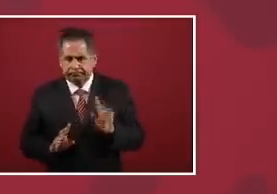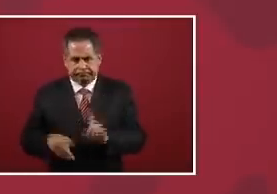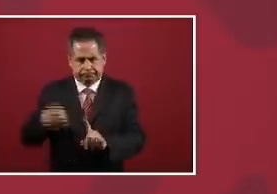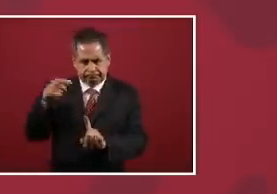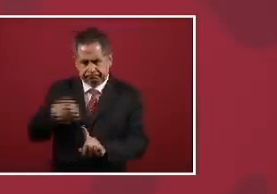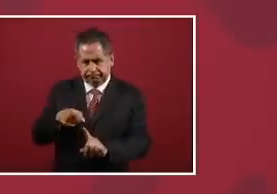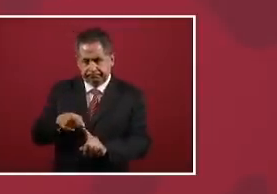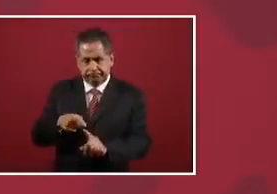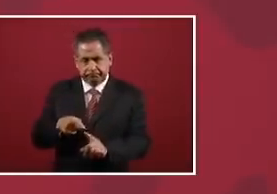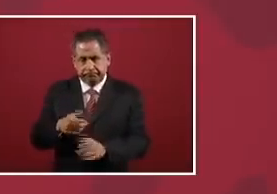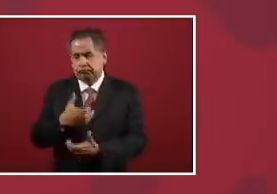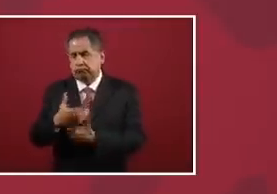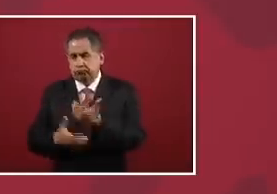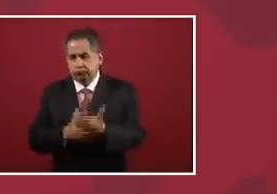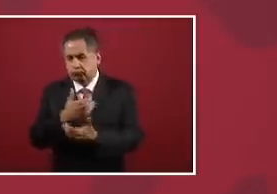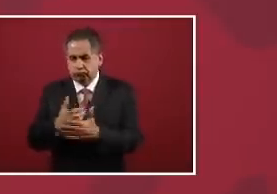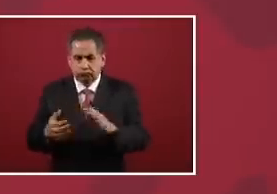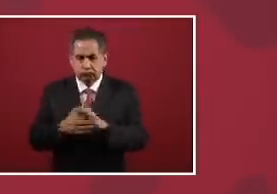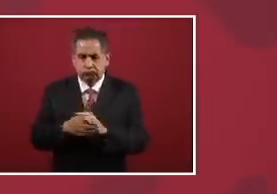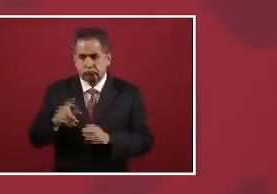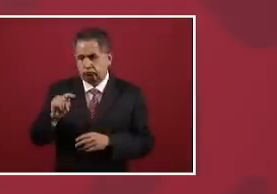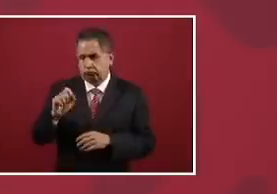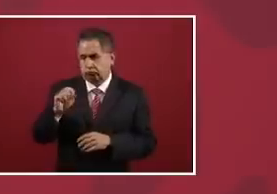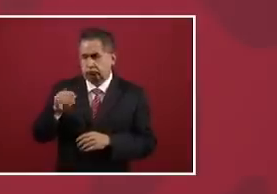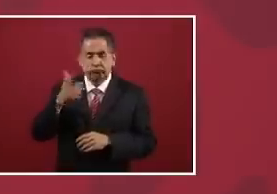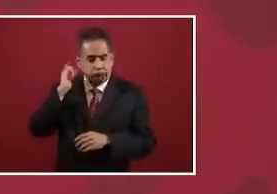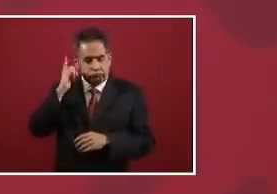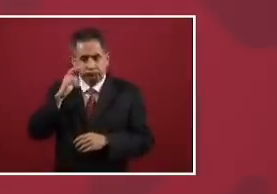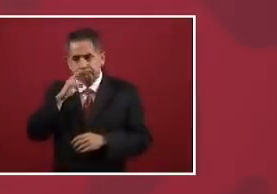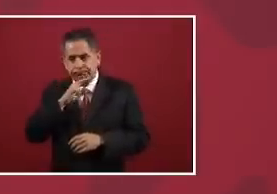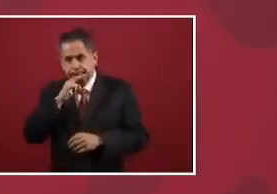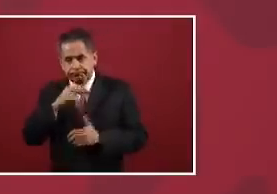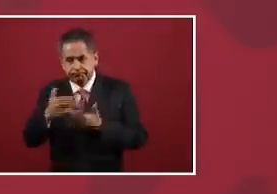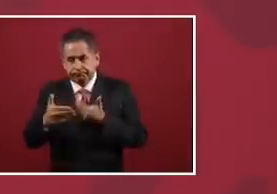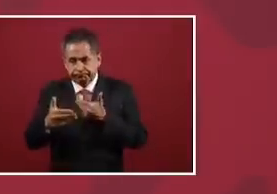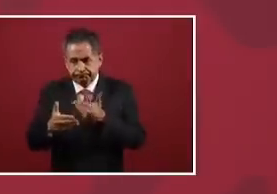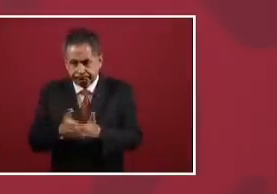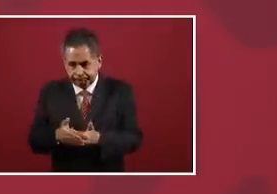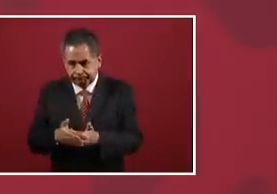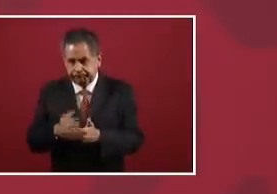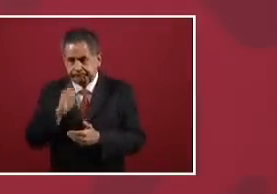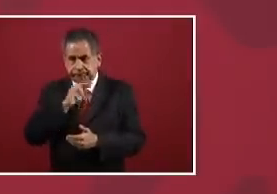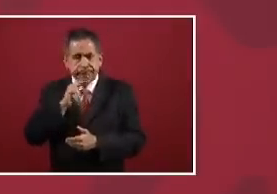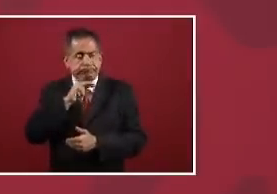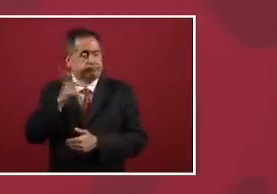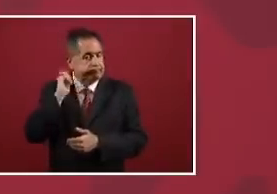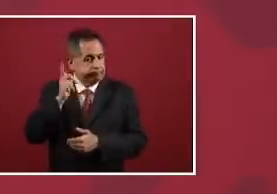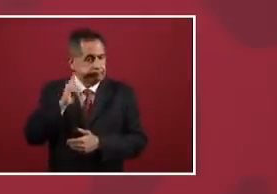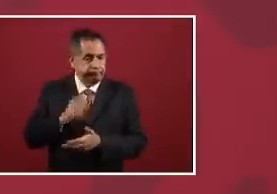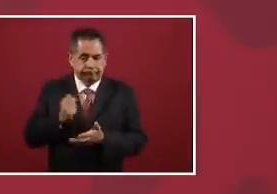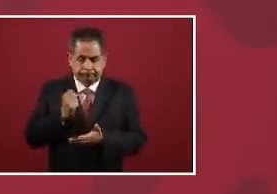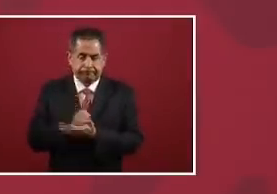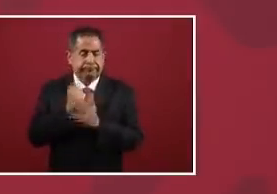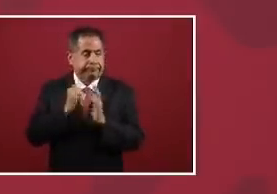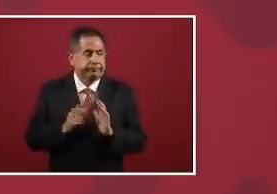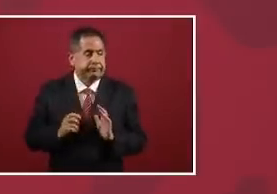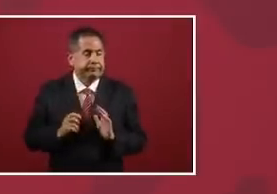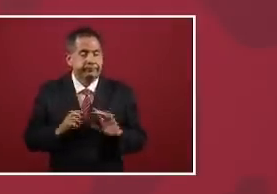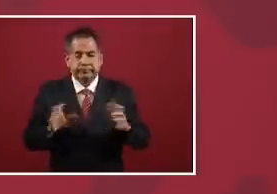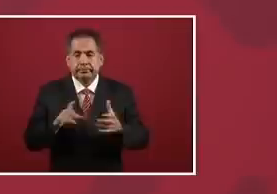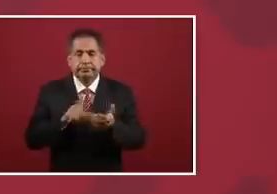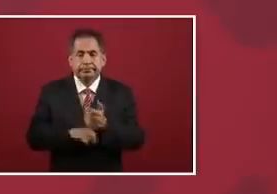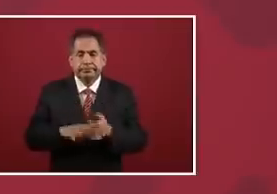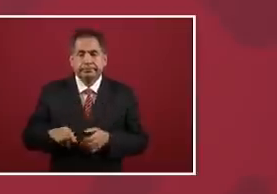que lo más pronto posible se apruebe